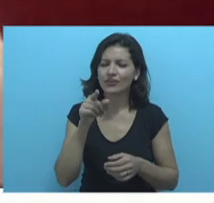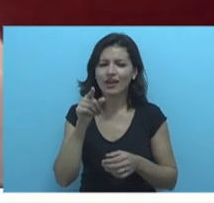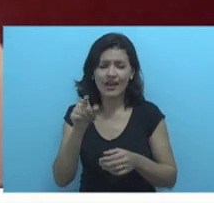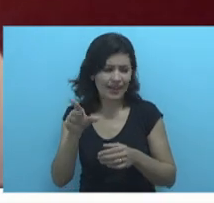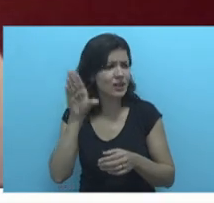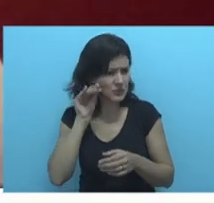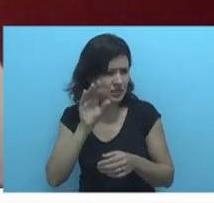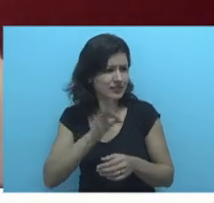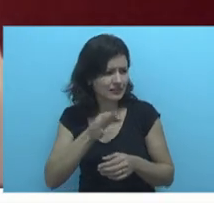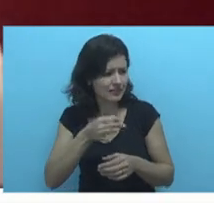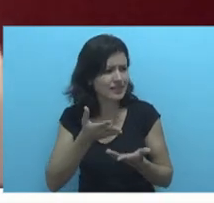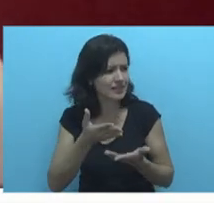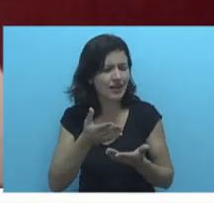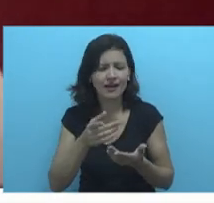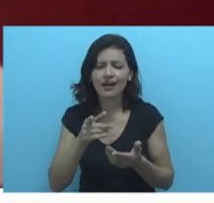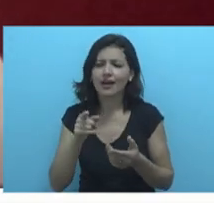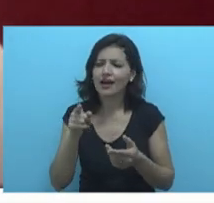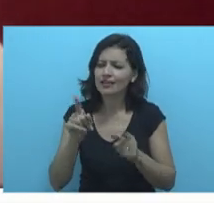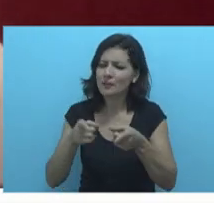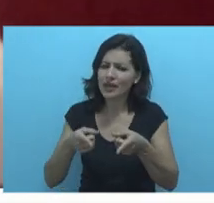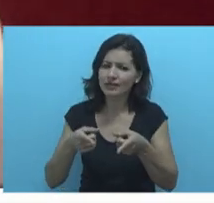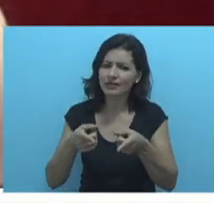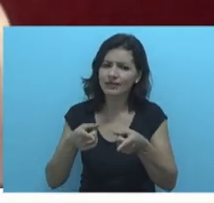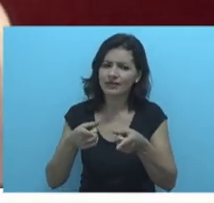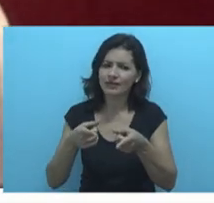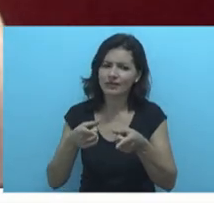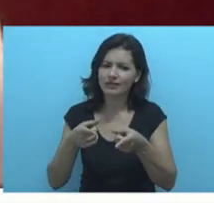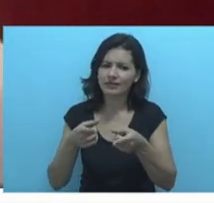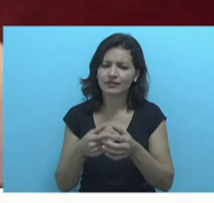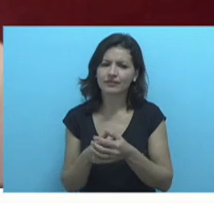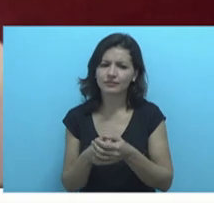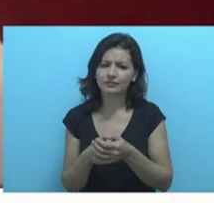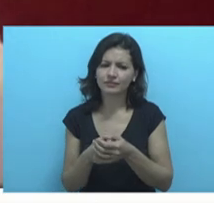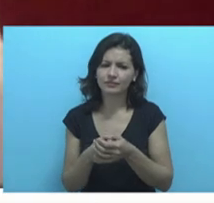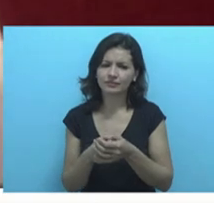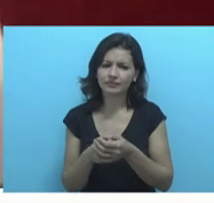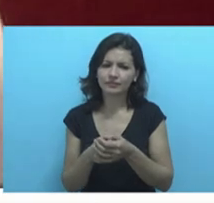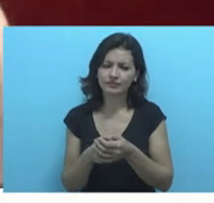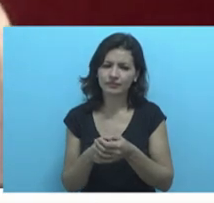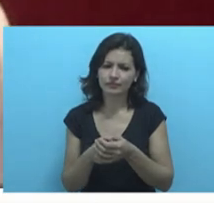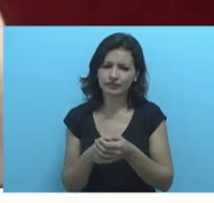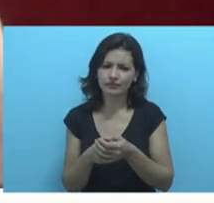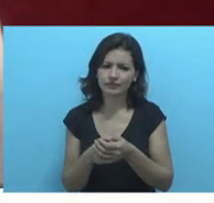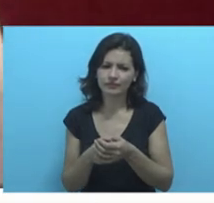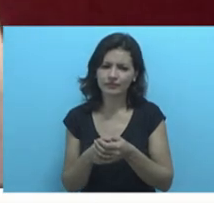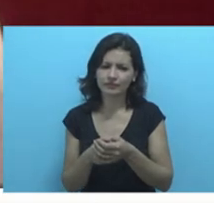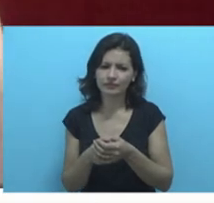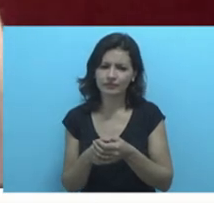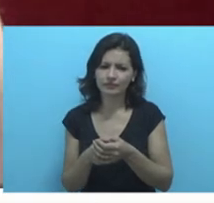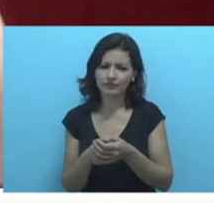una reflexión propia, sus propias ideas, y también la acción. Tuve la suerte de estar en algunos